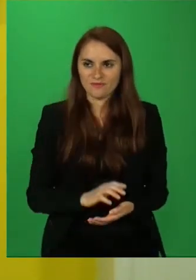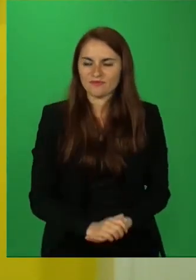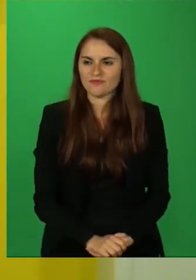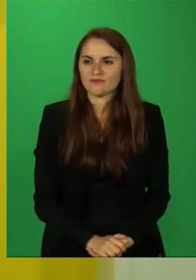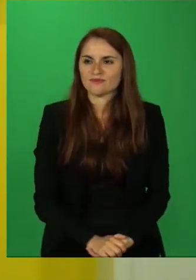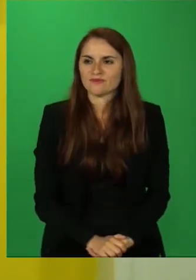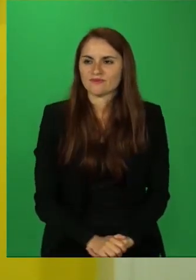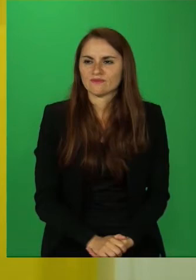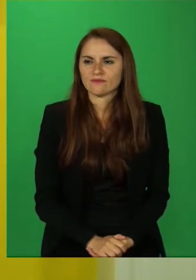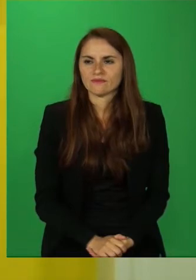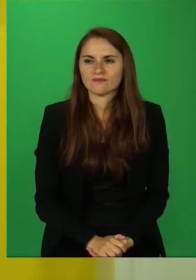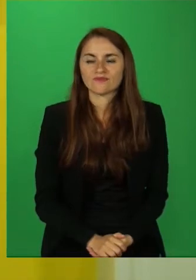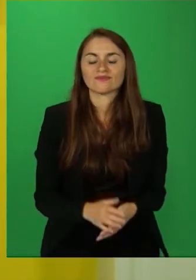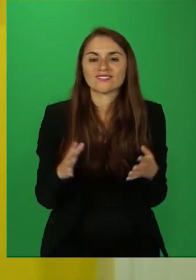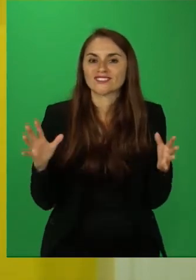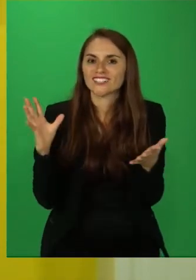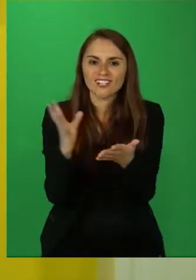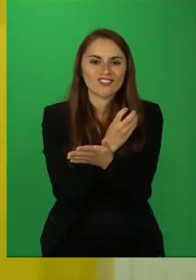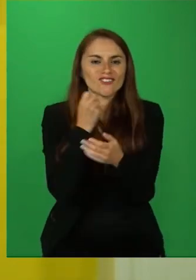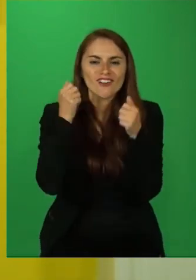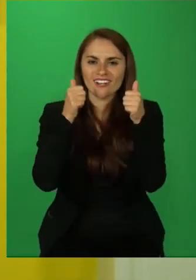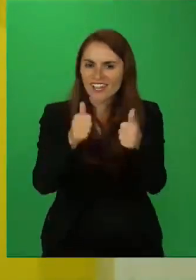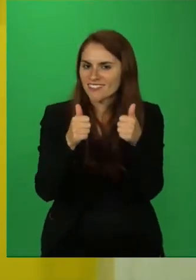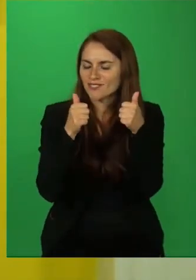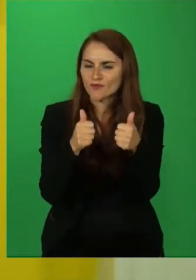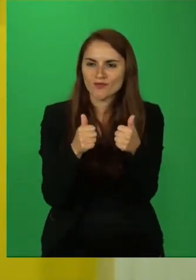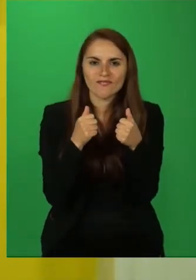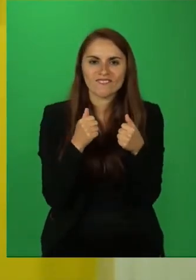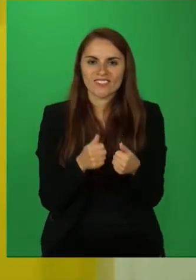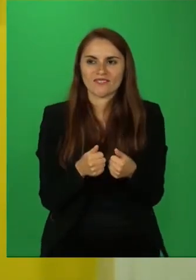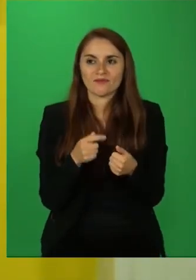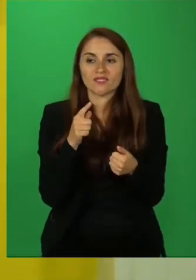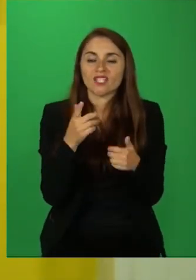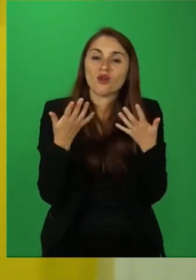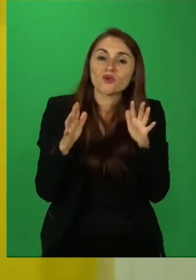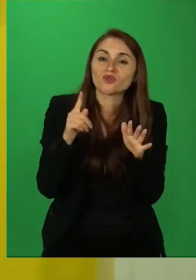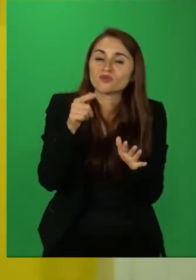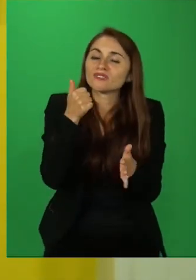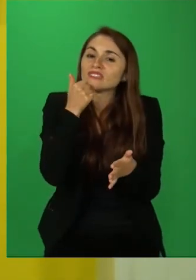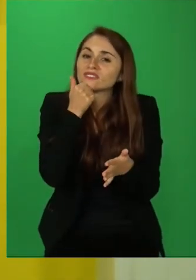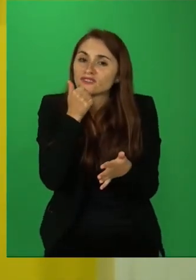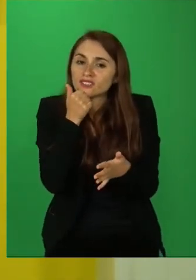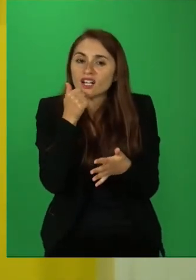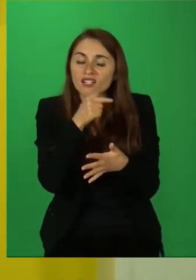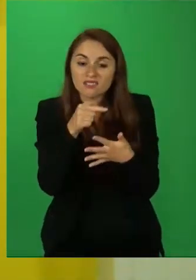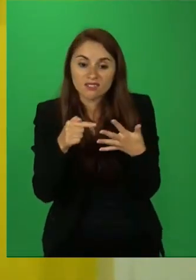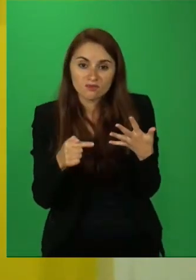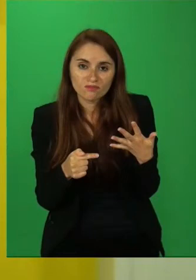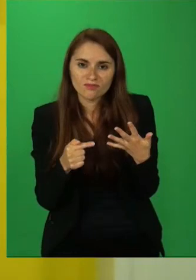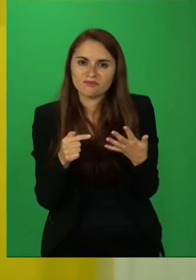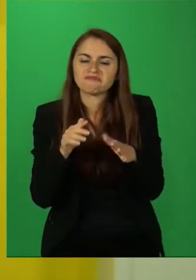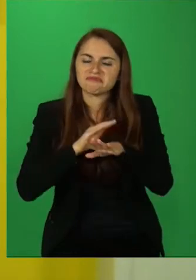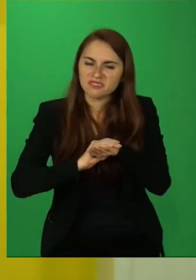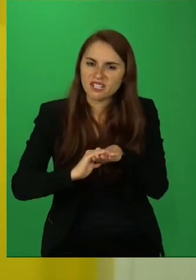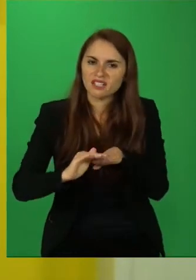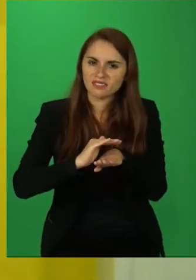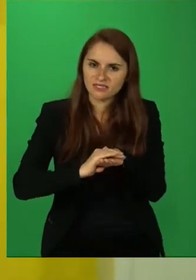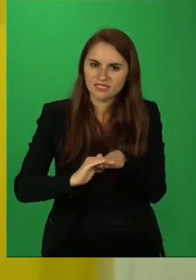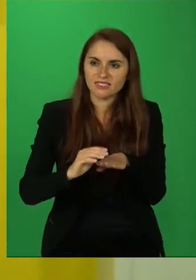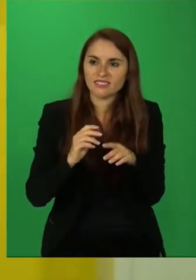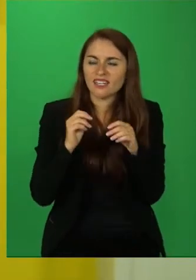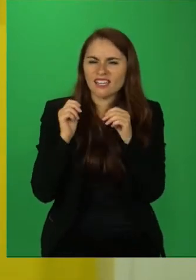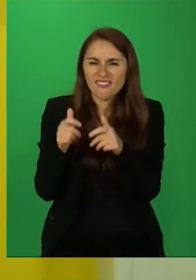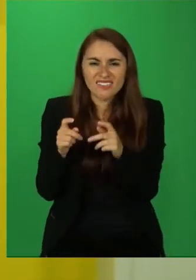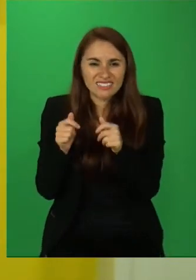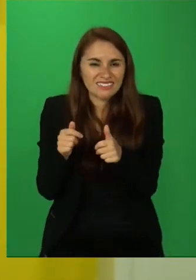Perfecto. Lo lograste, muy bien. Si fallaste en un paso, no te preocupes. Esta habilidad es una